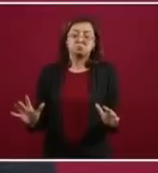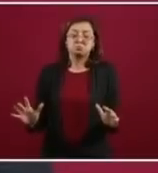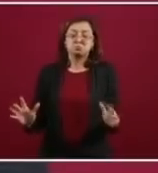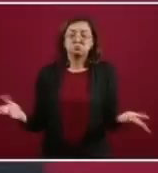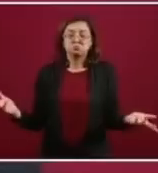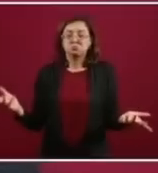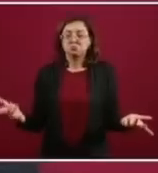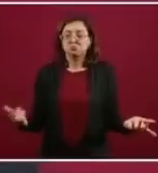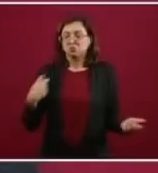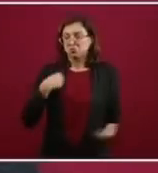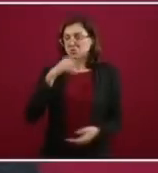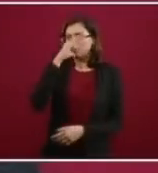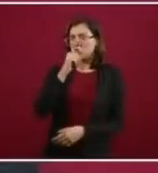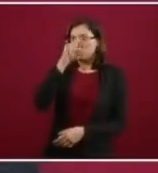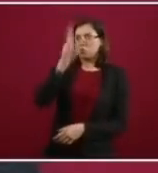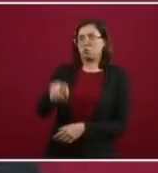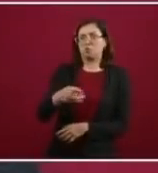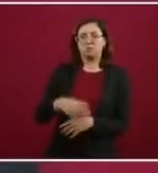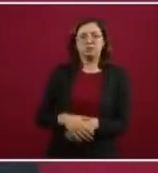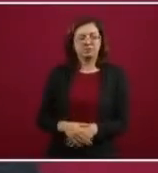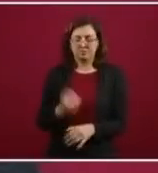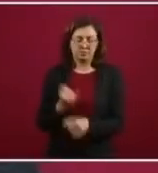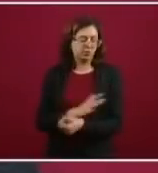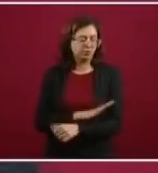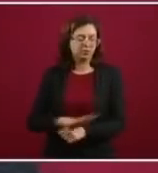prohibido prohibir,